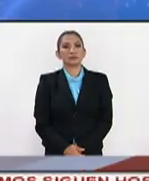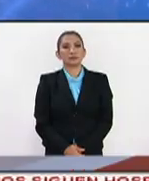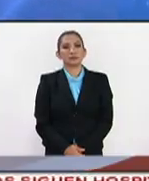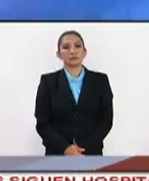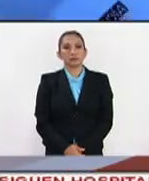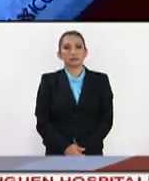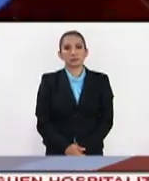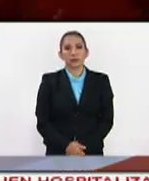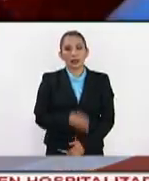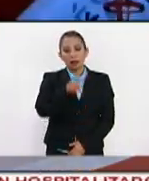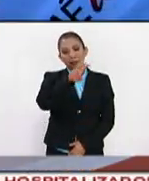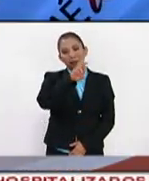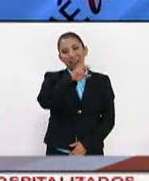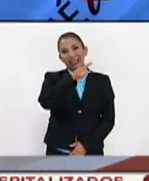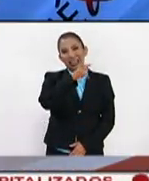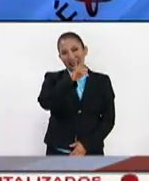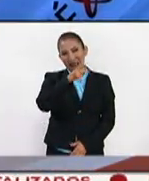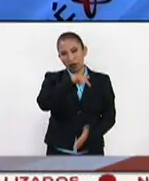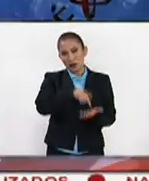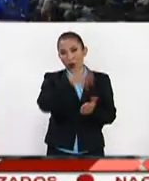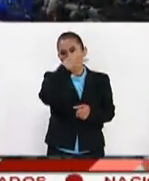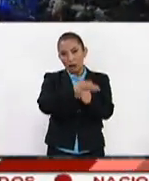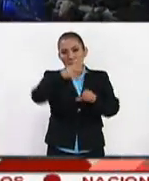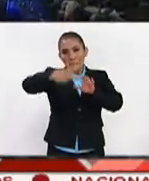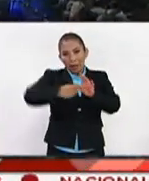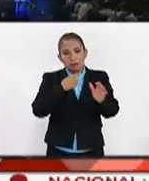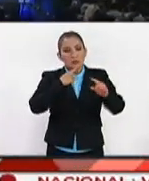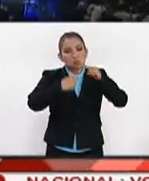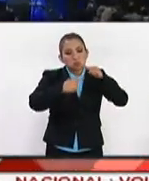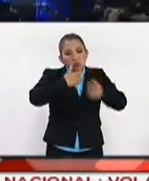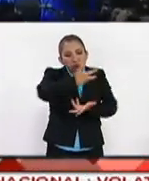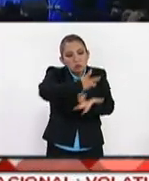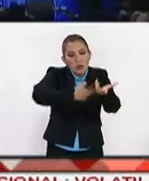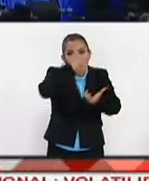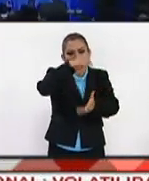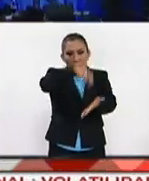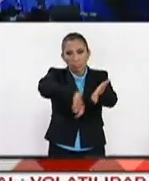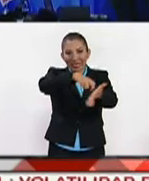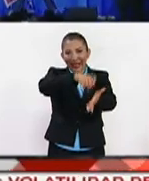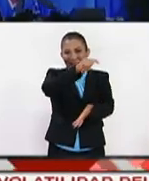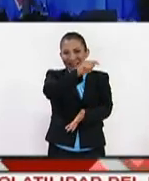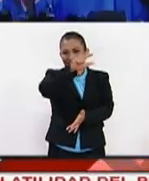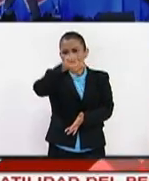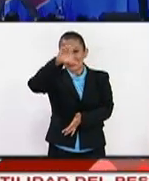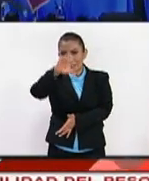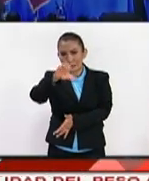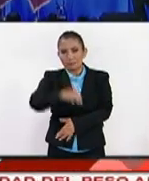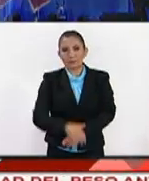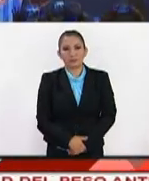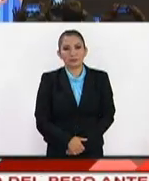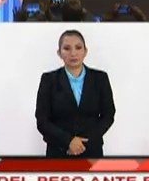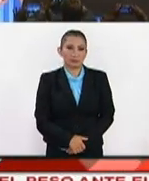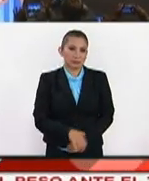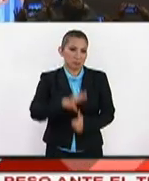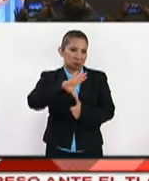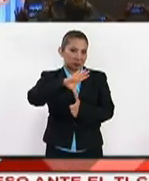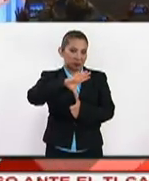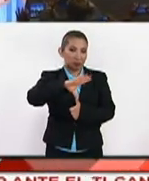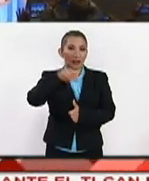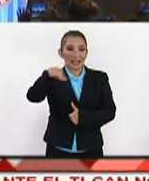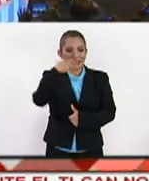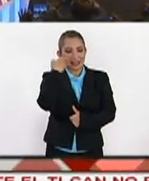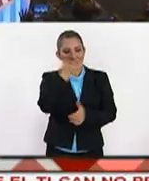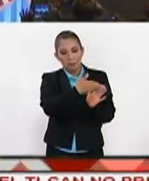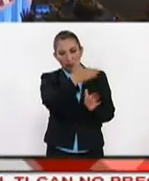En Arlington, Virginia, continúa la 4ª ronda de renegociación para modernizar el Tratado de Libre Comercio de América del Norte. En